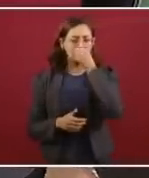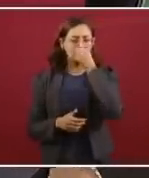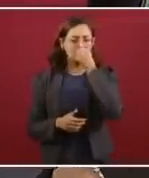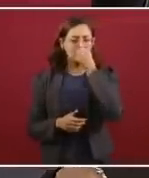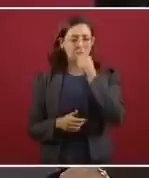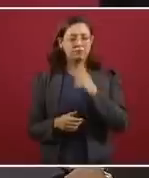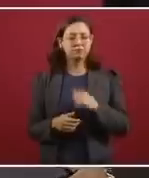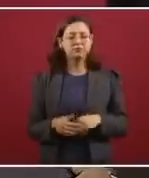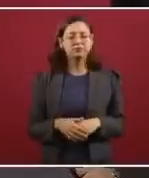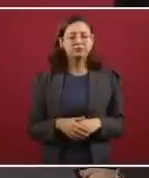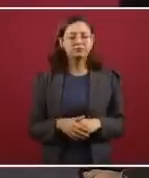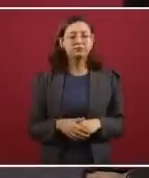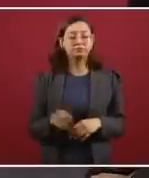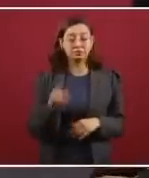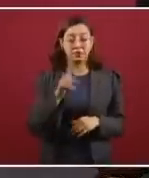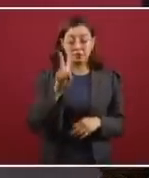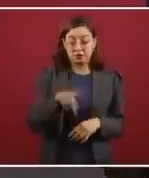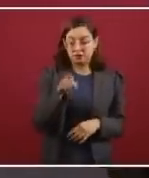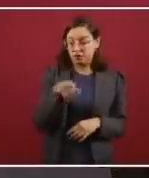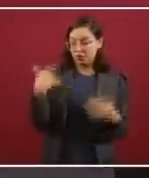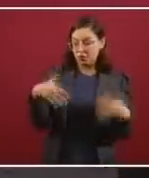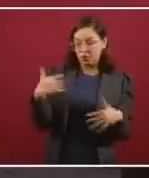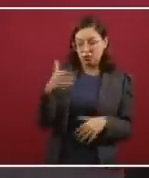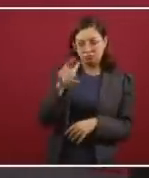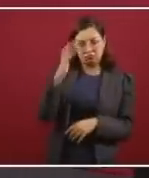reconocidos. México ahora